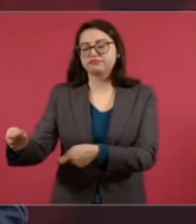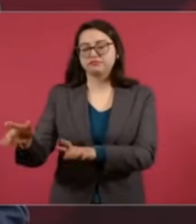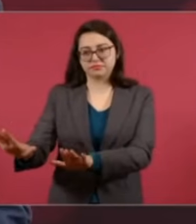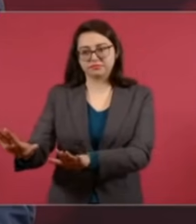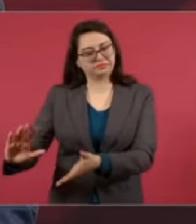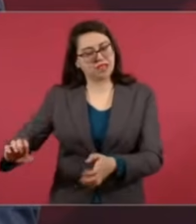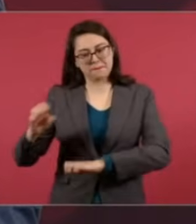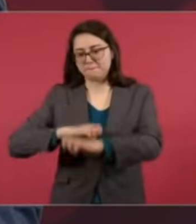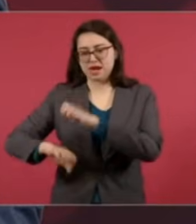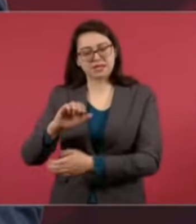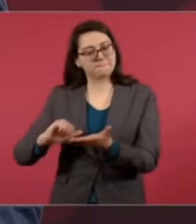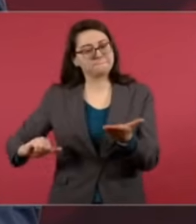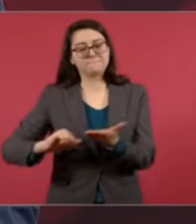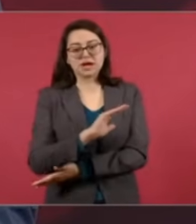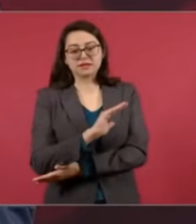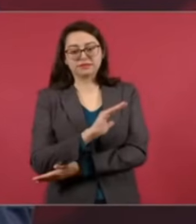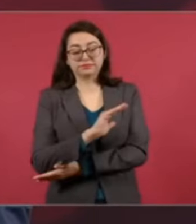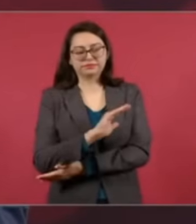ver a Carranza